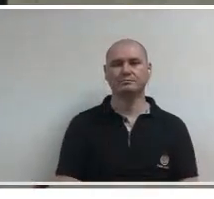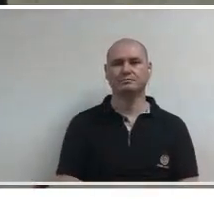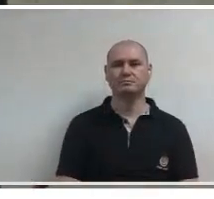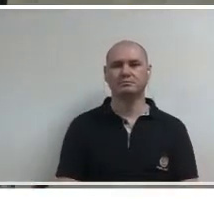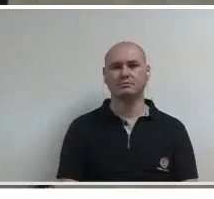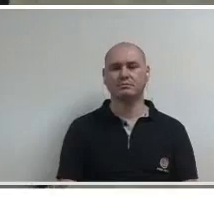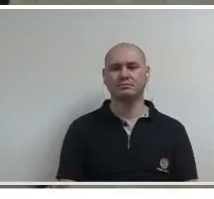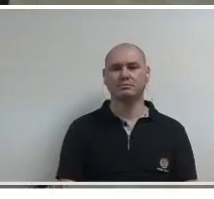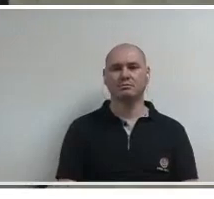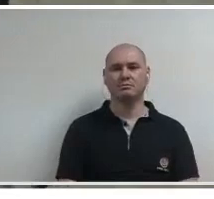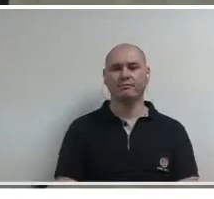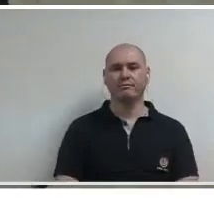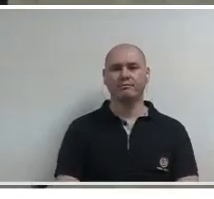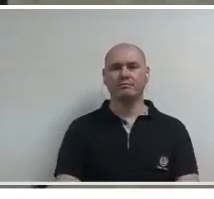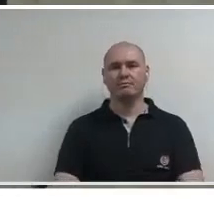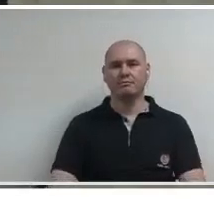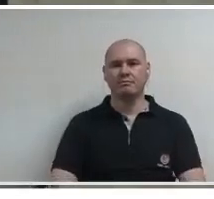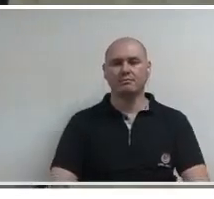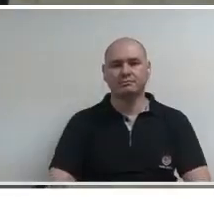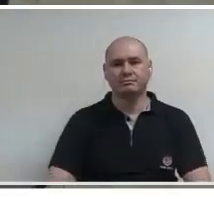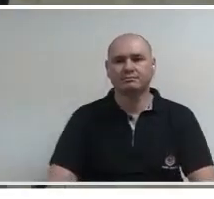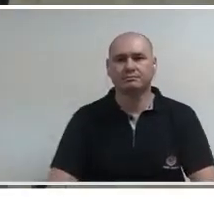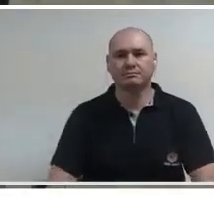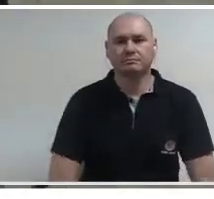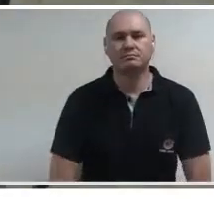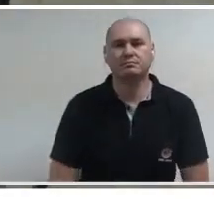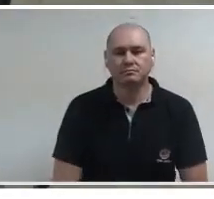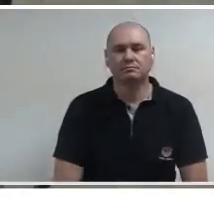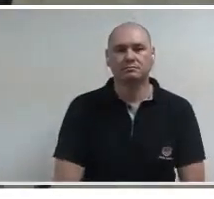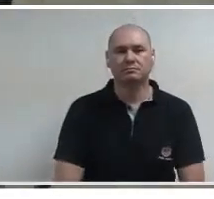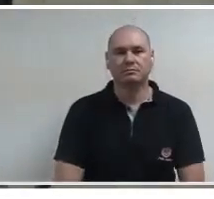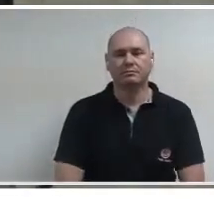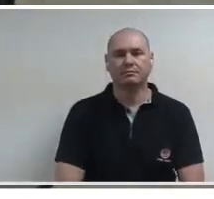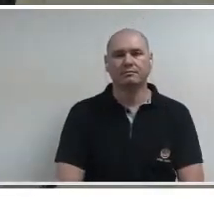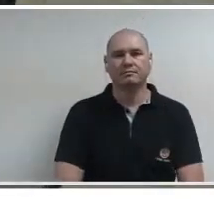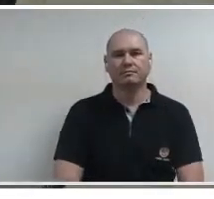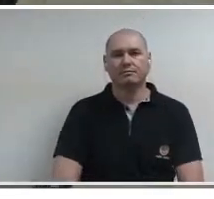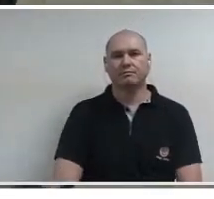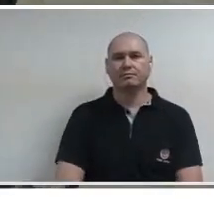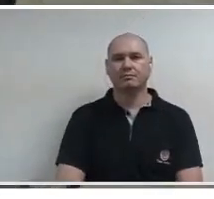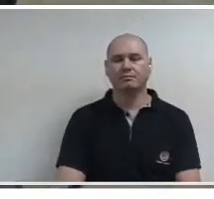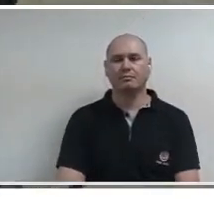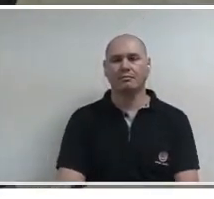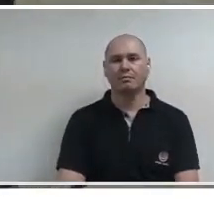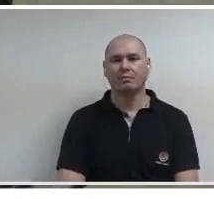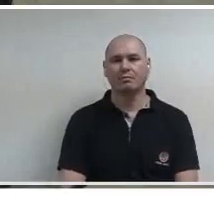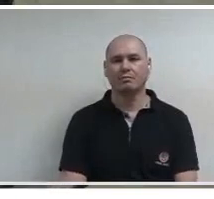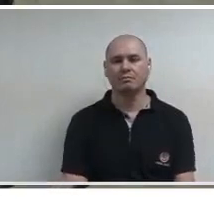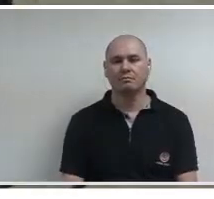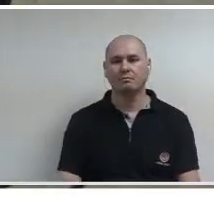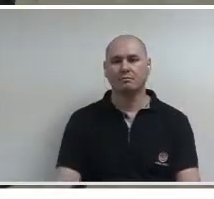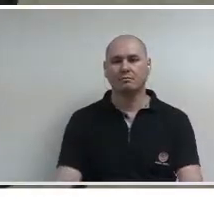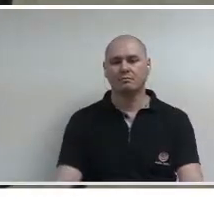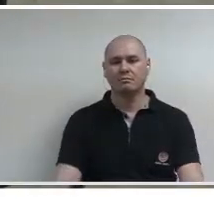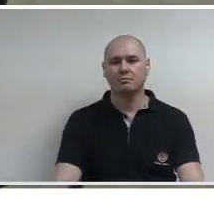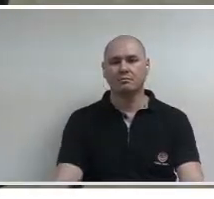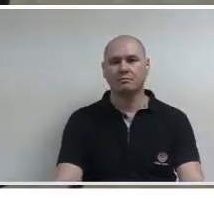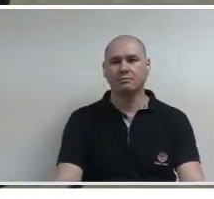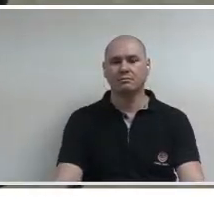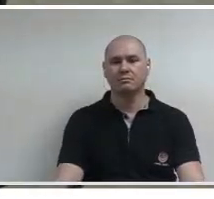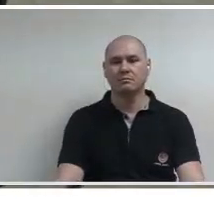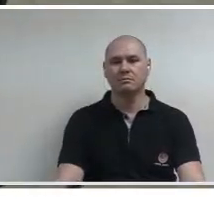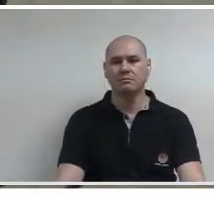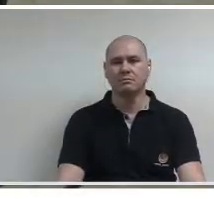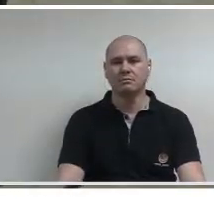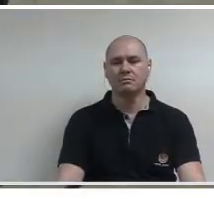o más estaba Juan Mejina. A UPP. Voy a pasar entonces a enumerar las